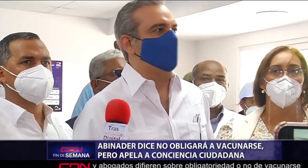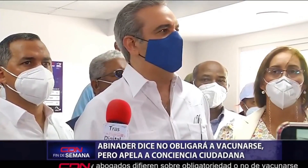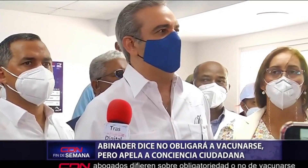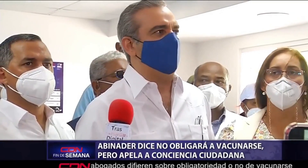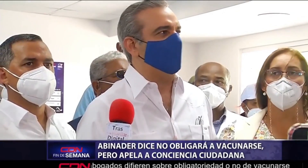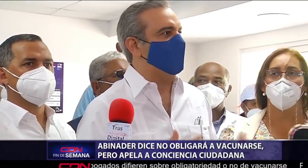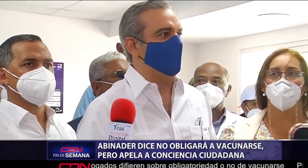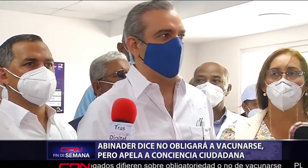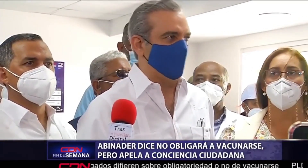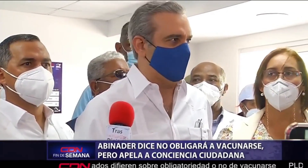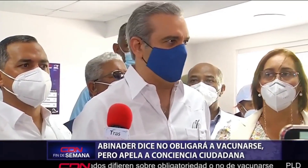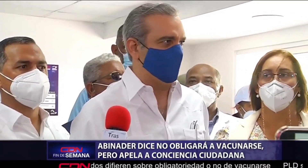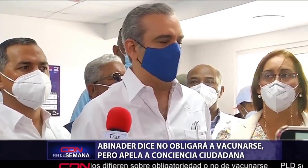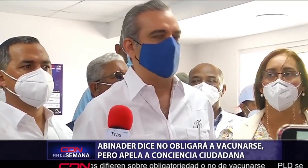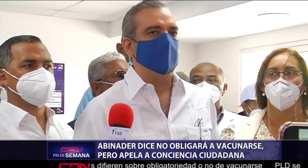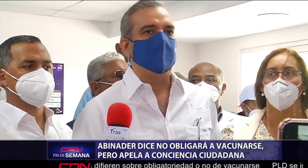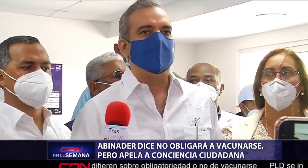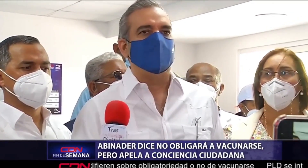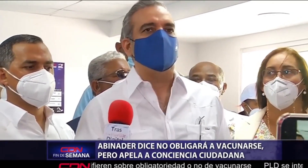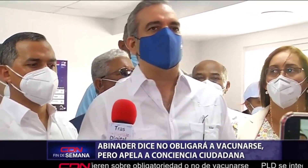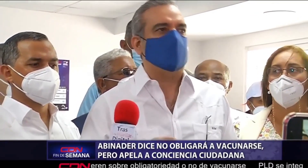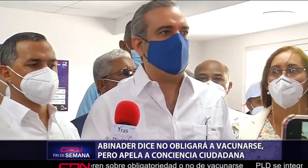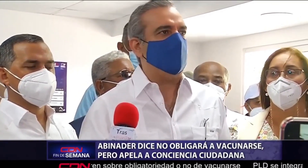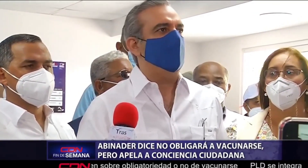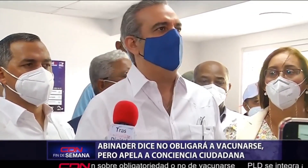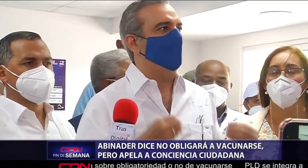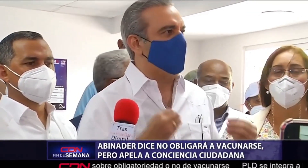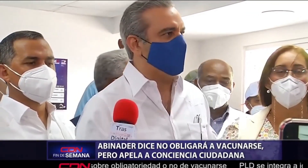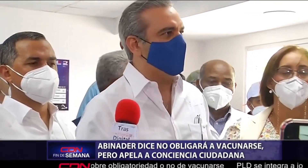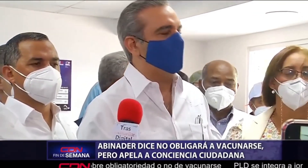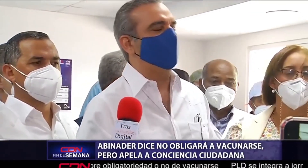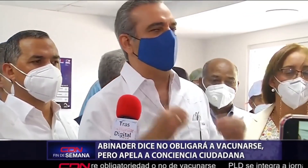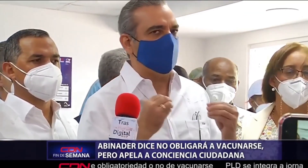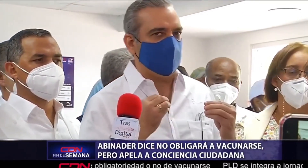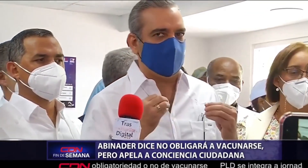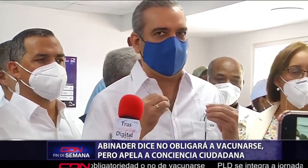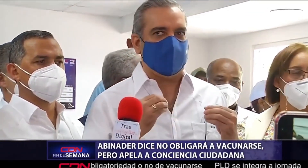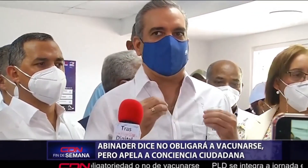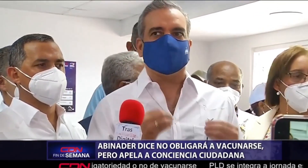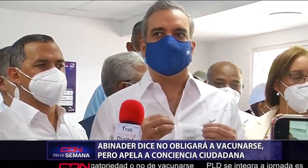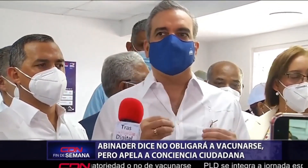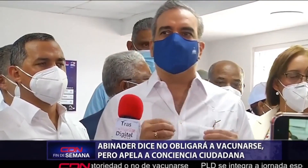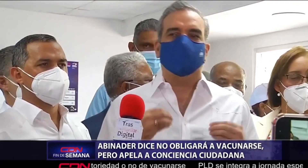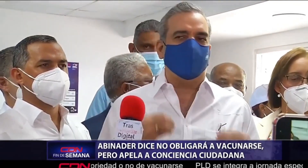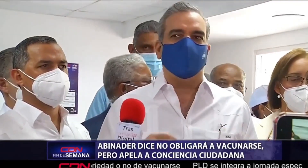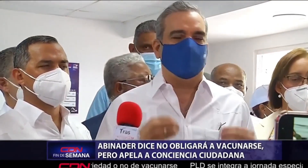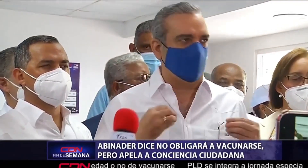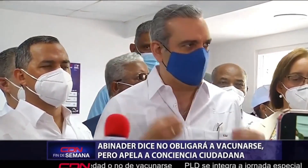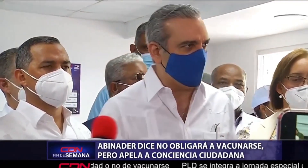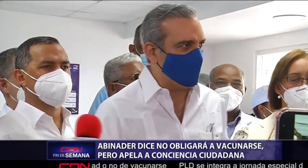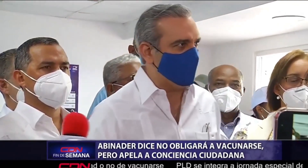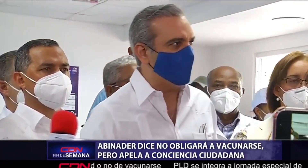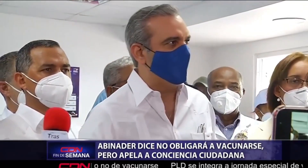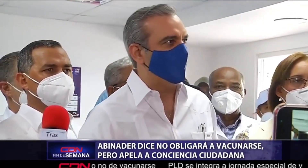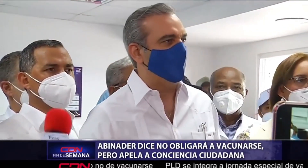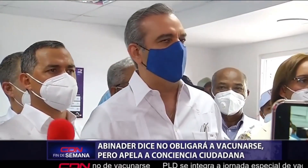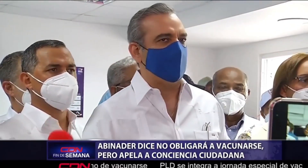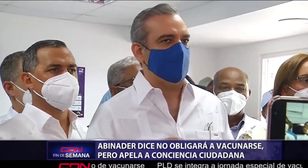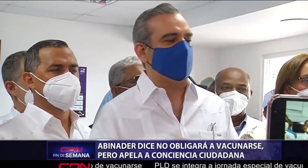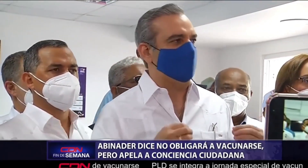No podemos obligar a nadie a vacunarse, pero sí vamos a hacer todo lo